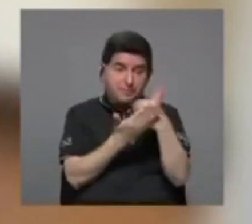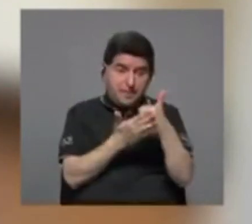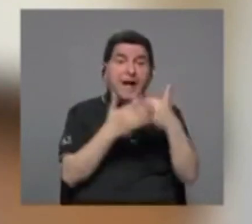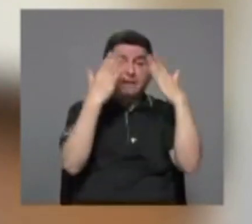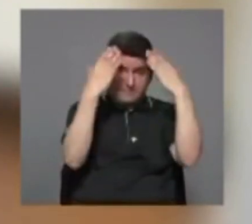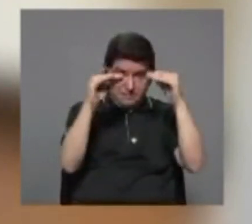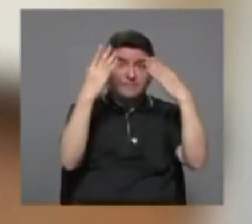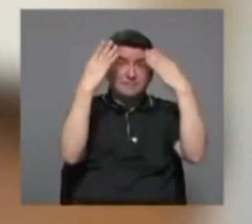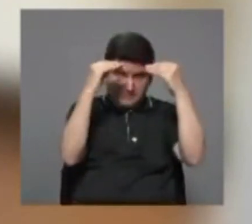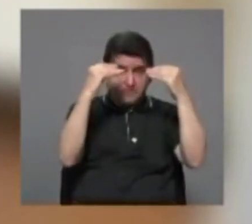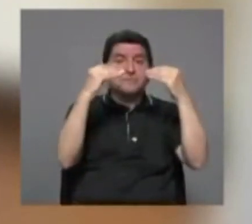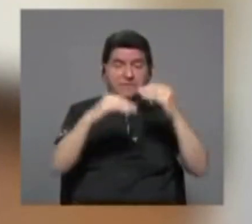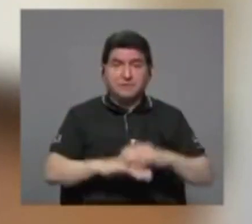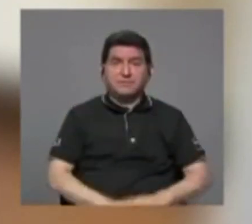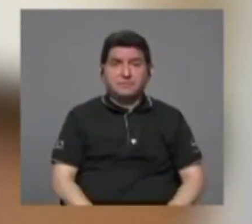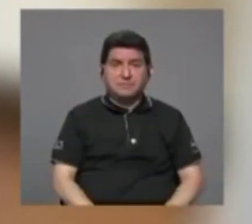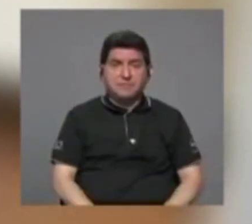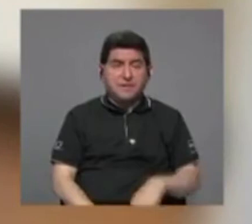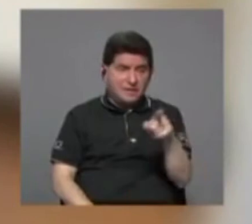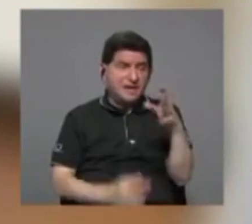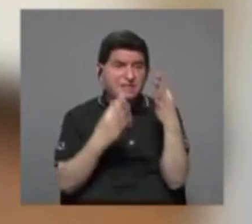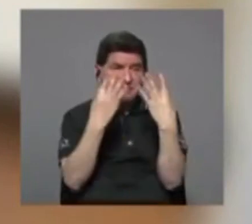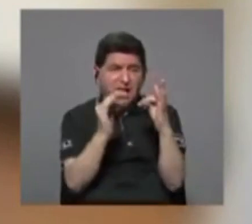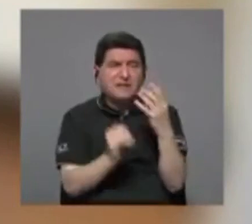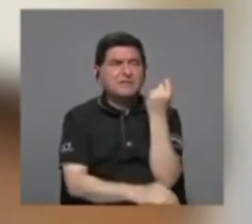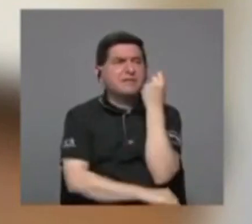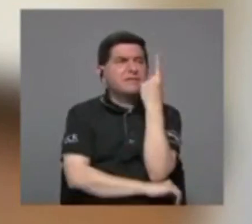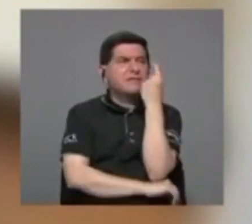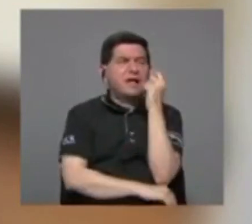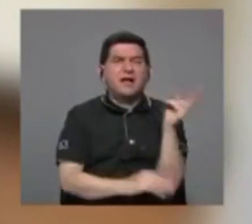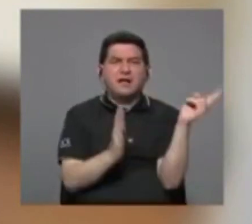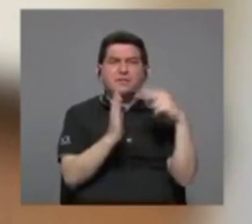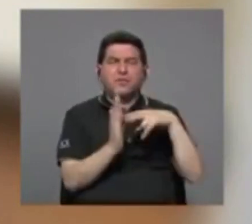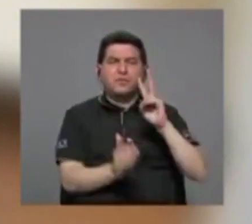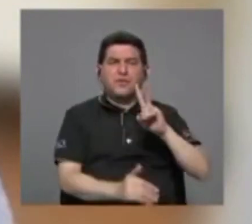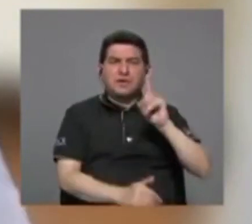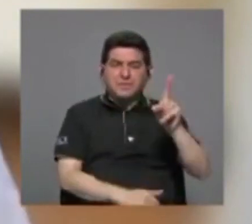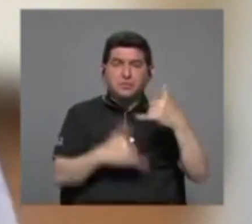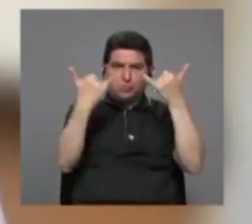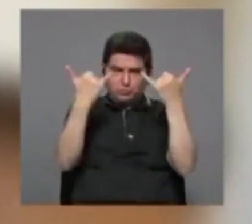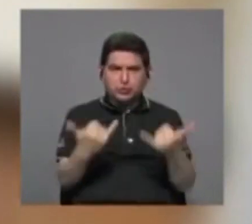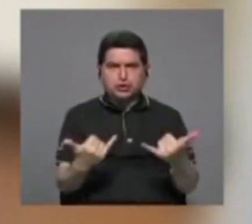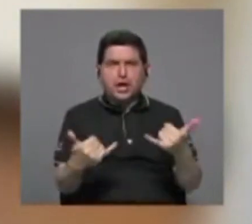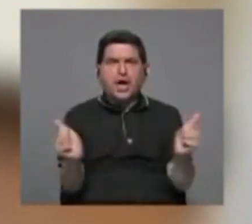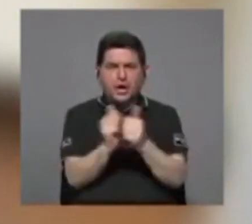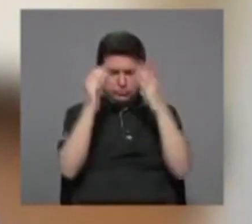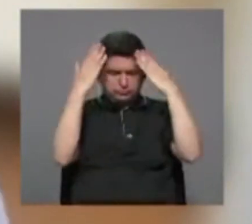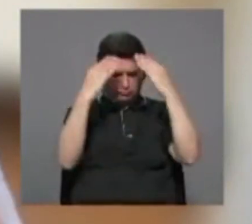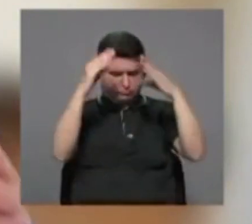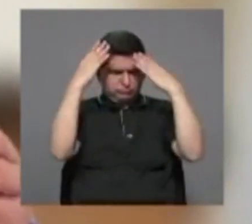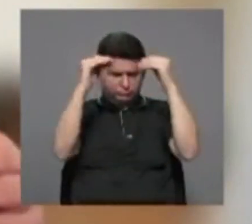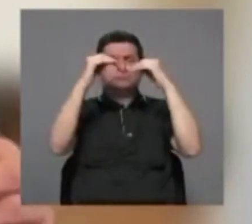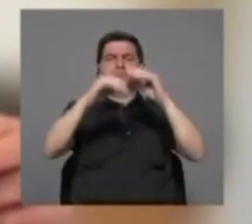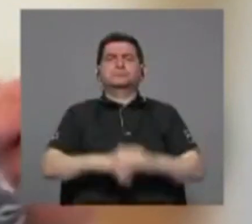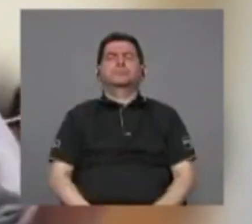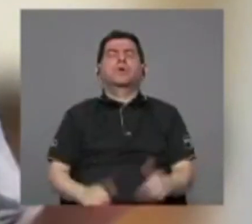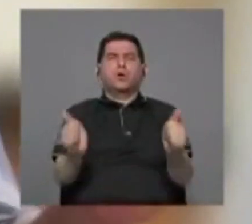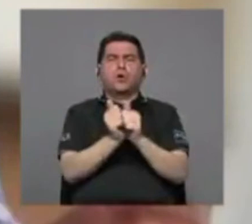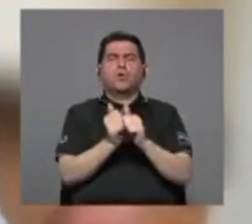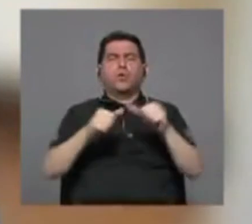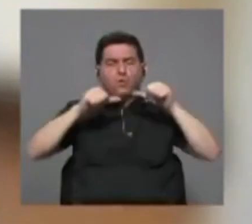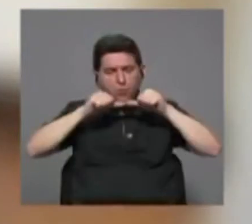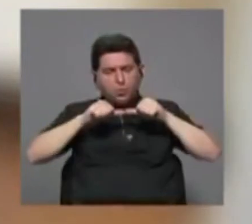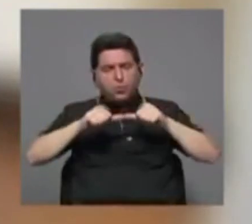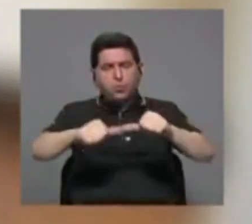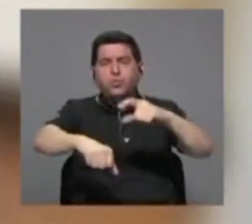informe que está tratando de entender si en el 2021, ya con más información, con más duración